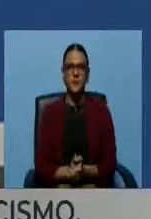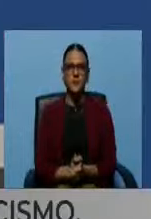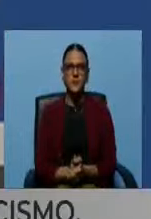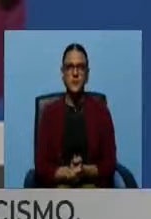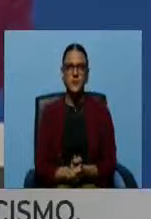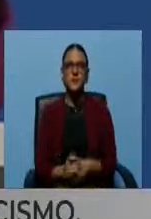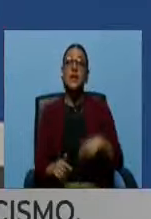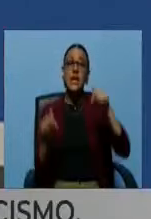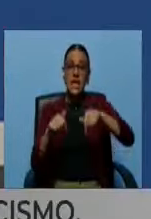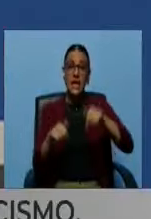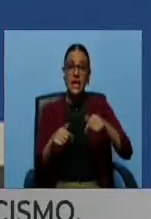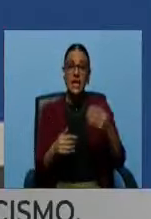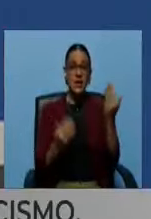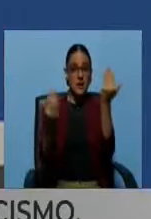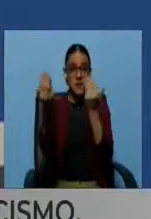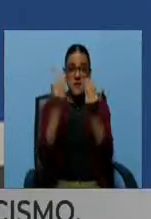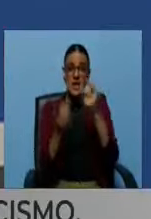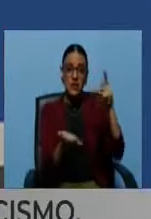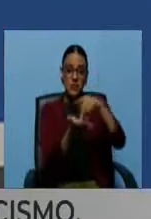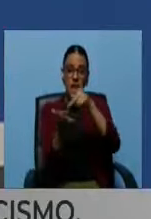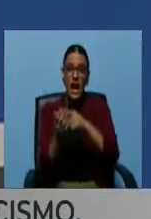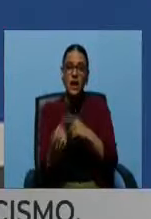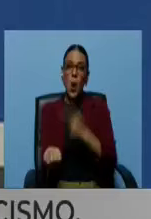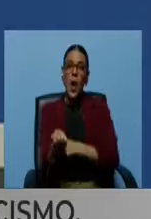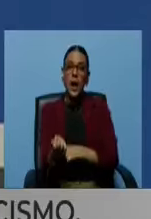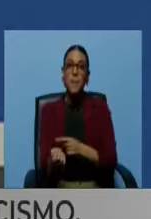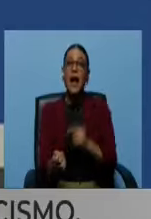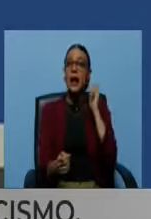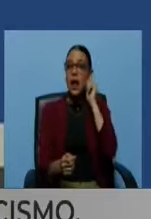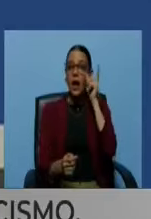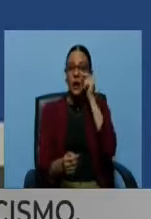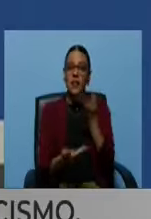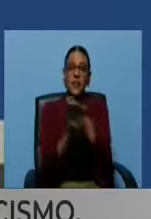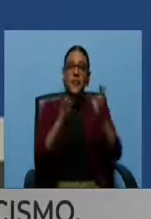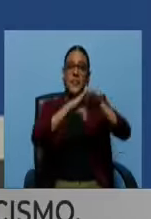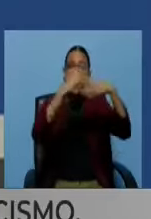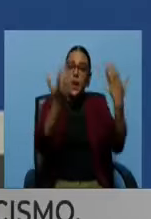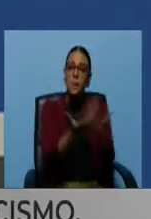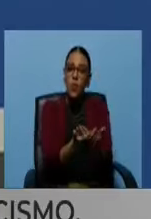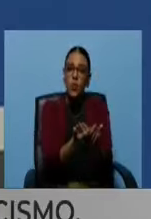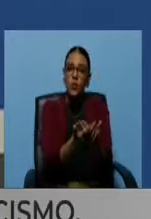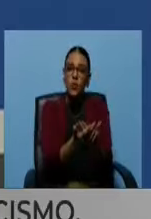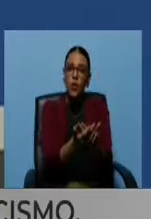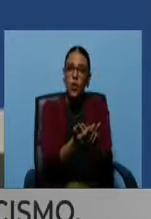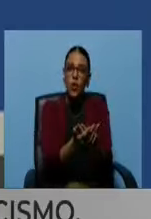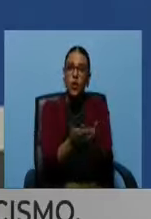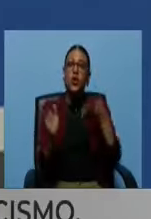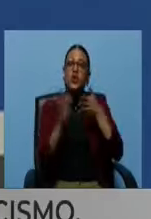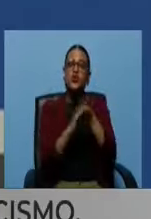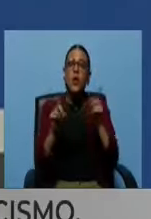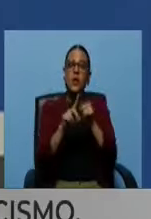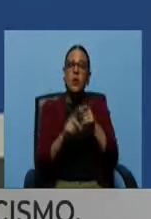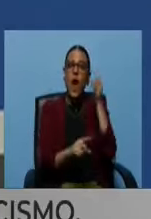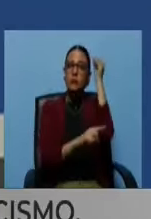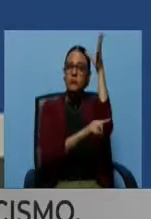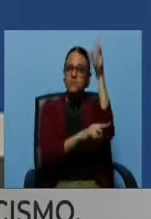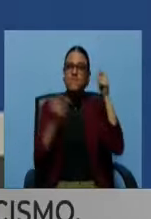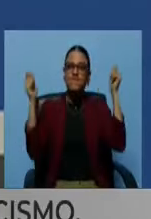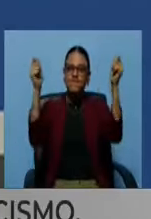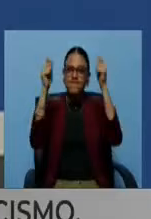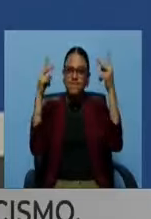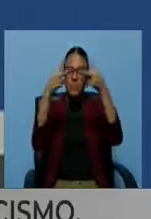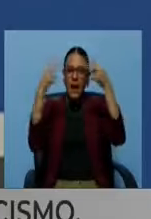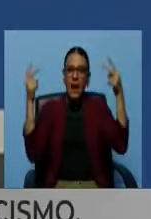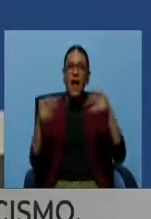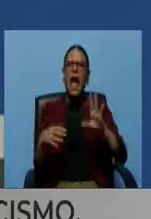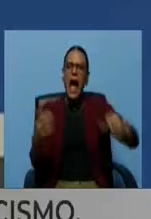aquí vinieron hermanos y hermanas del mundo con una consigna de